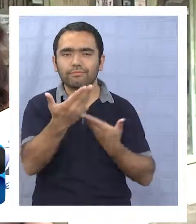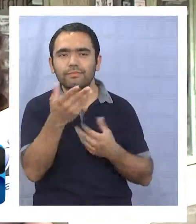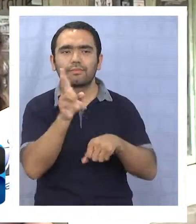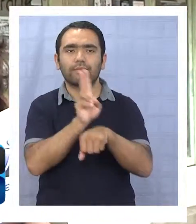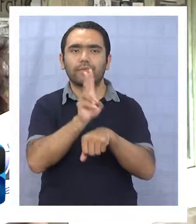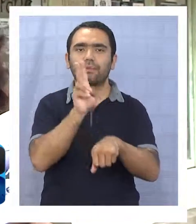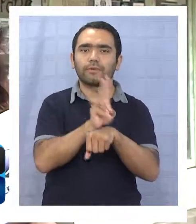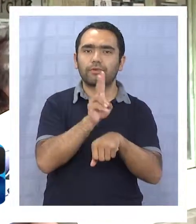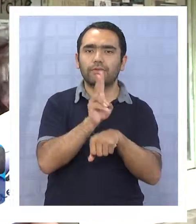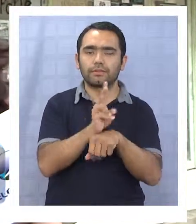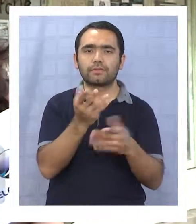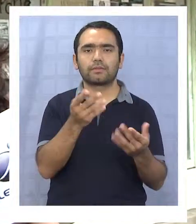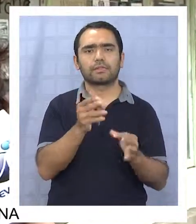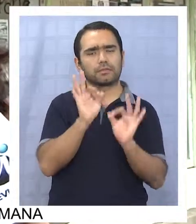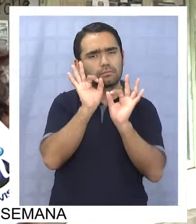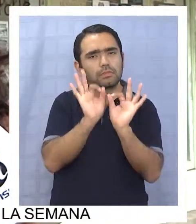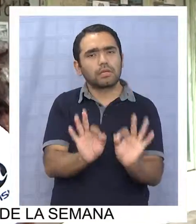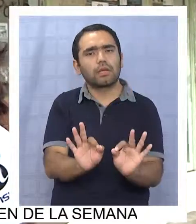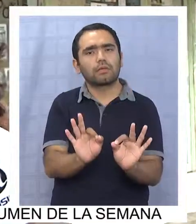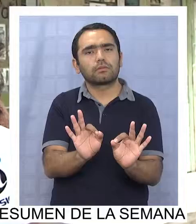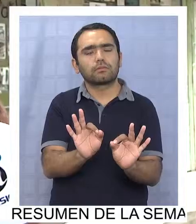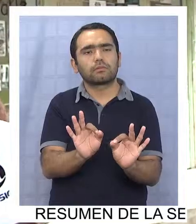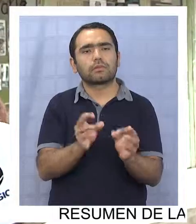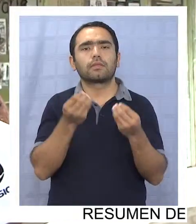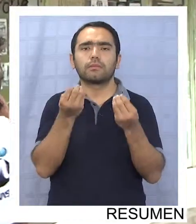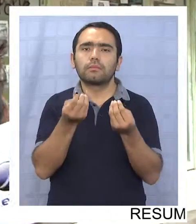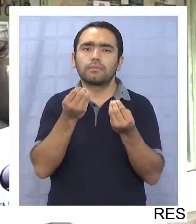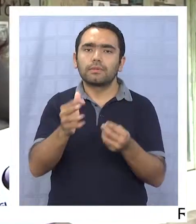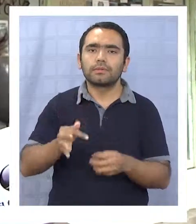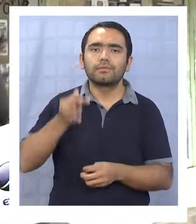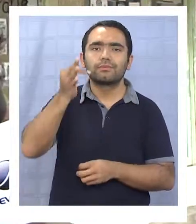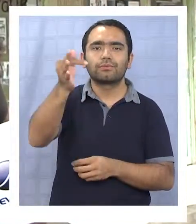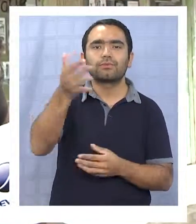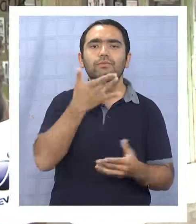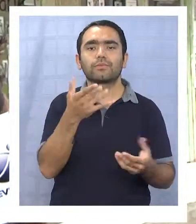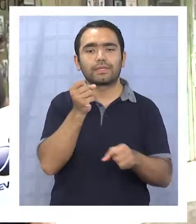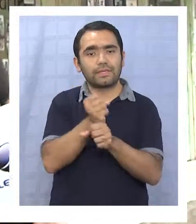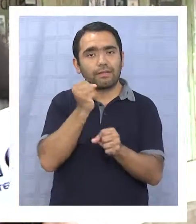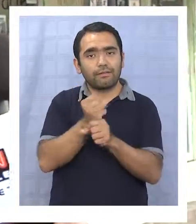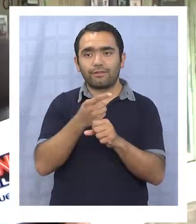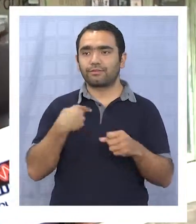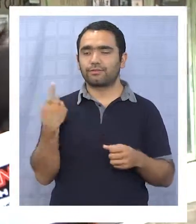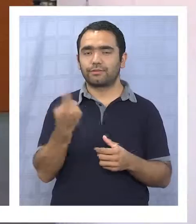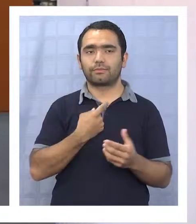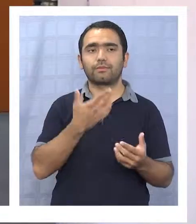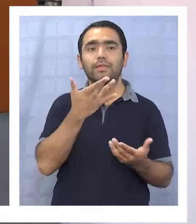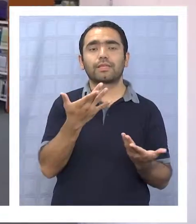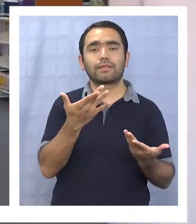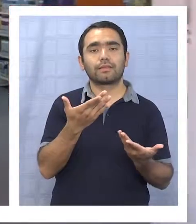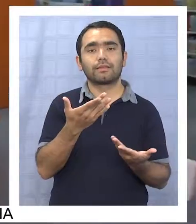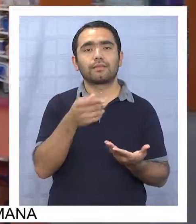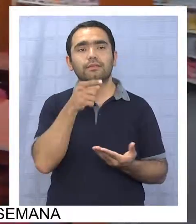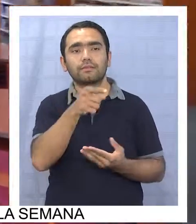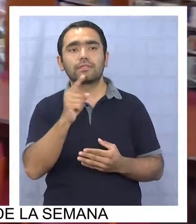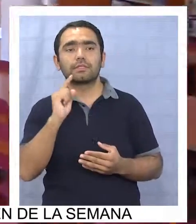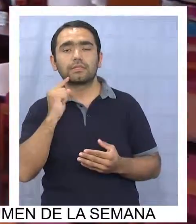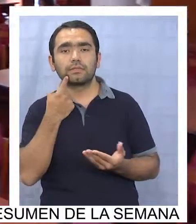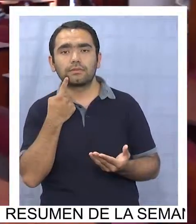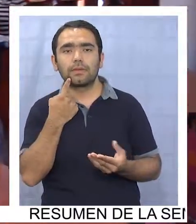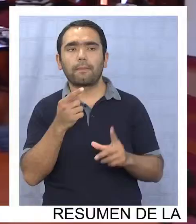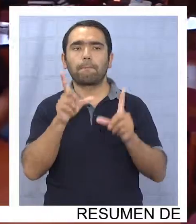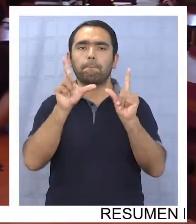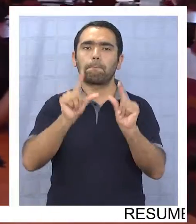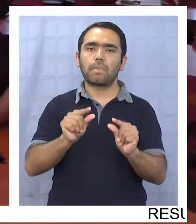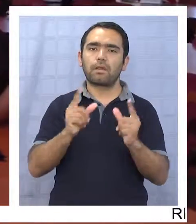exactamente qué es lo que va a pasar porque así como vamos significa que vamos a tener menos vacaciones y